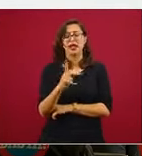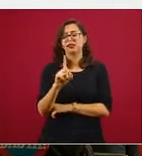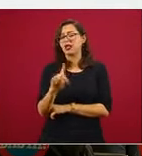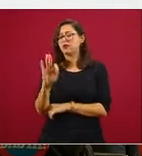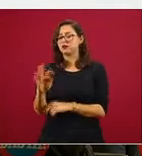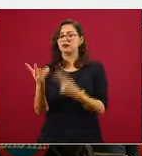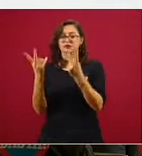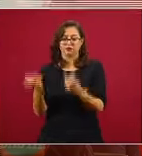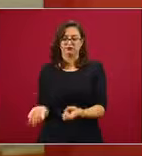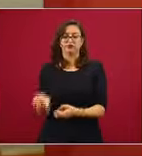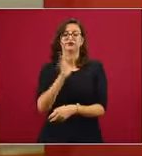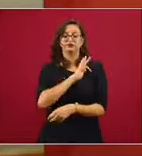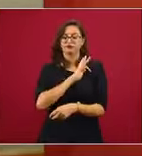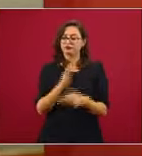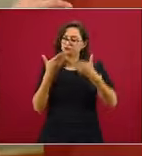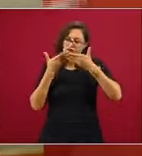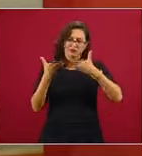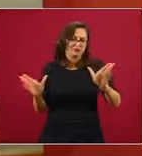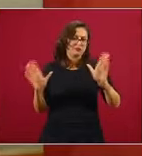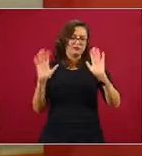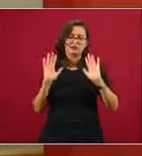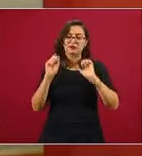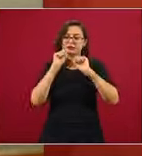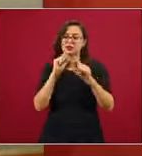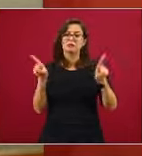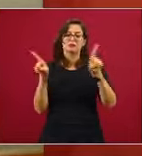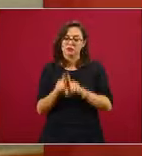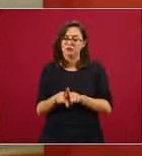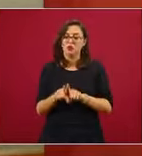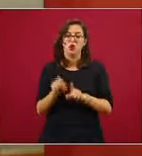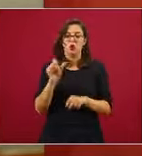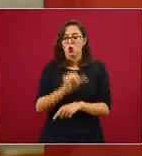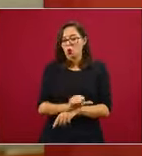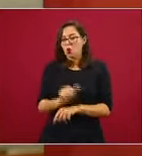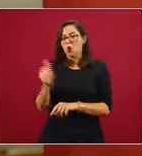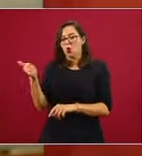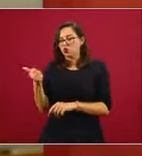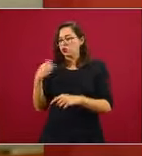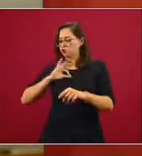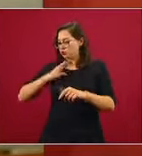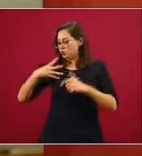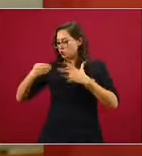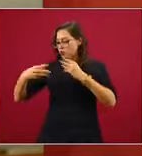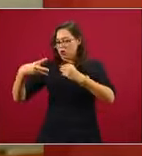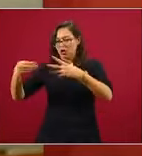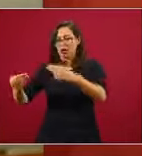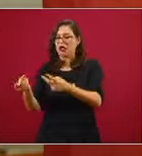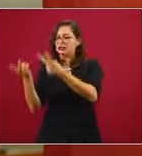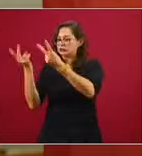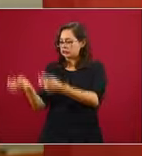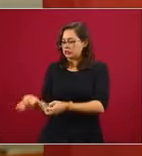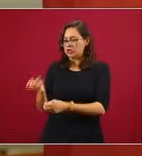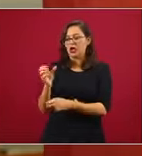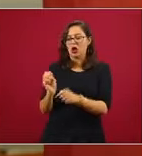pueden descargar los datos abiertos, así como se pueden descargar los datos abiertos de la epidemia en nuestro